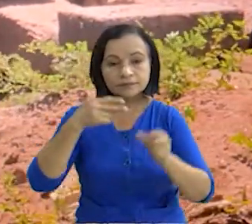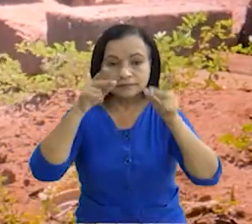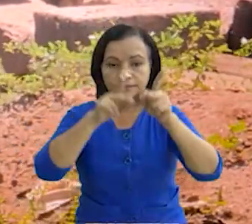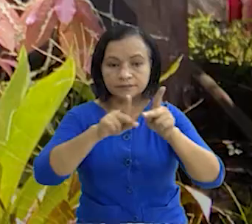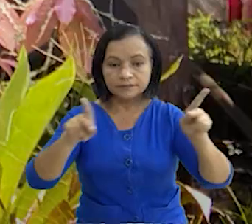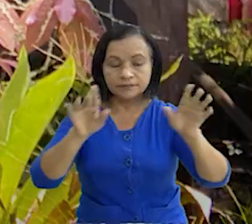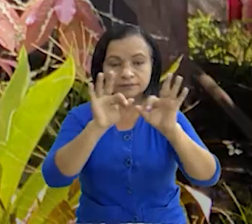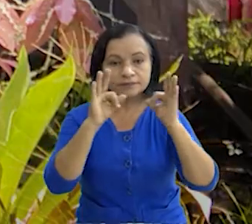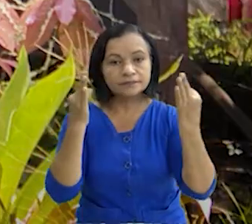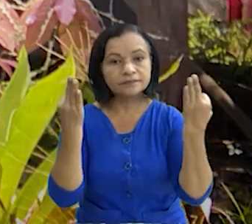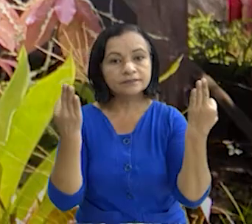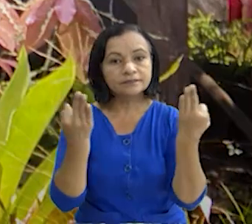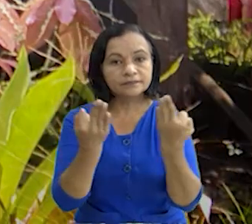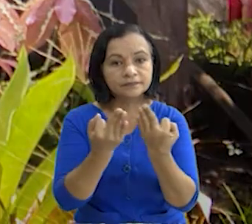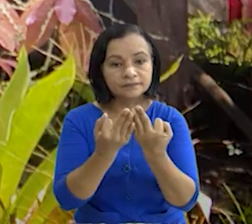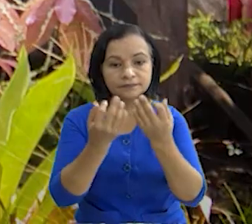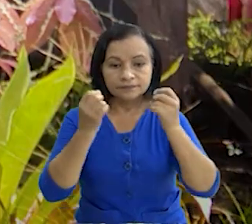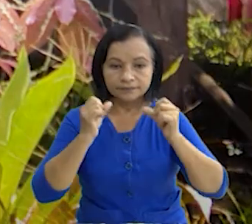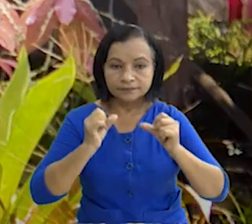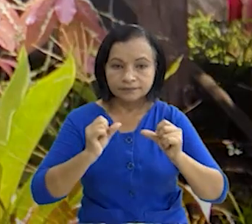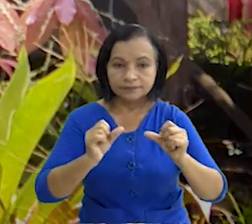planes familiares,